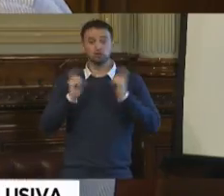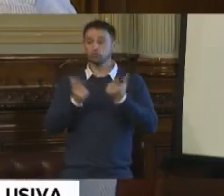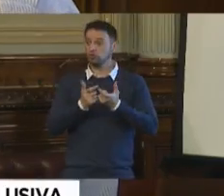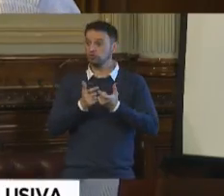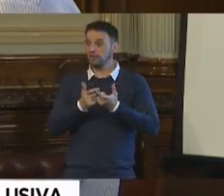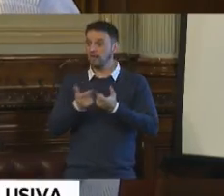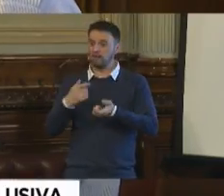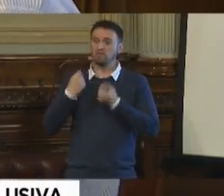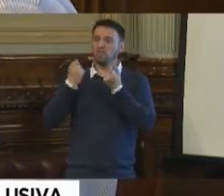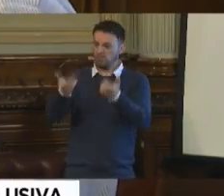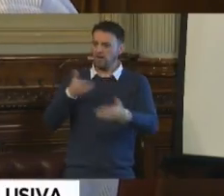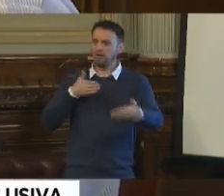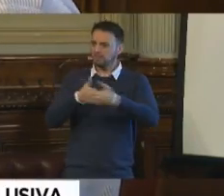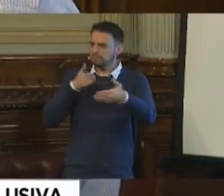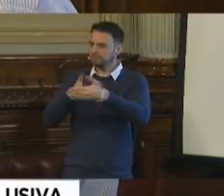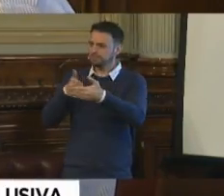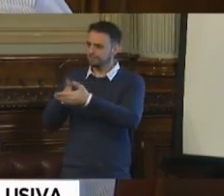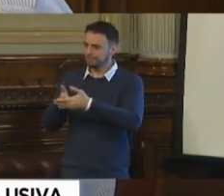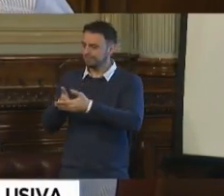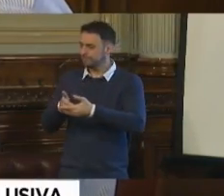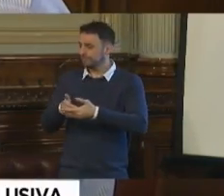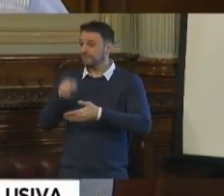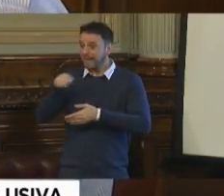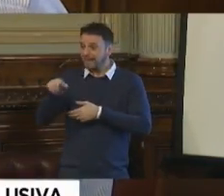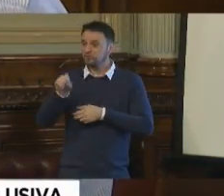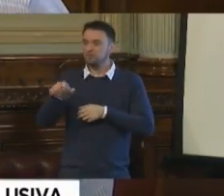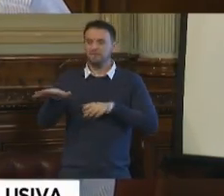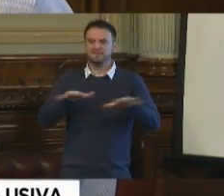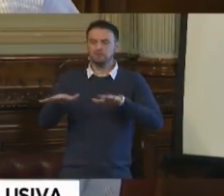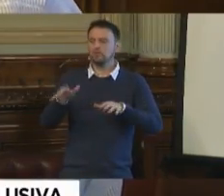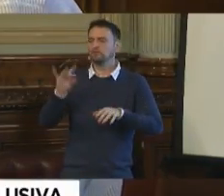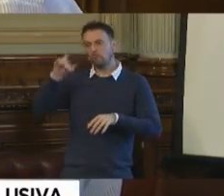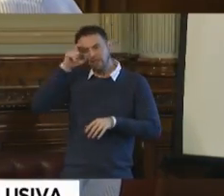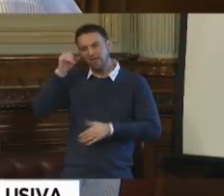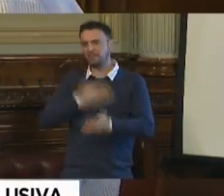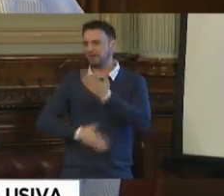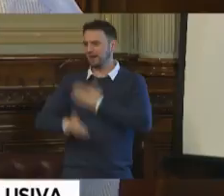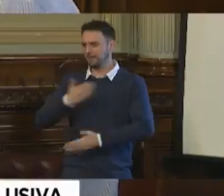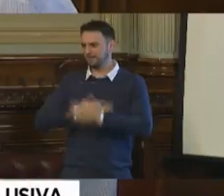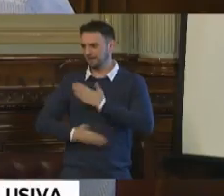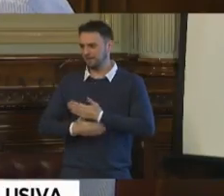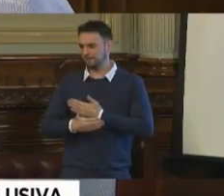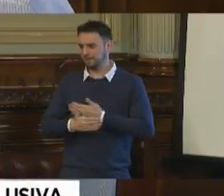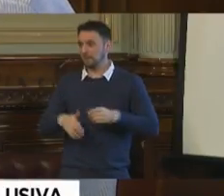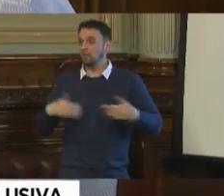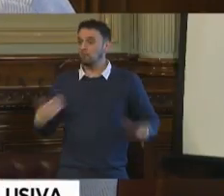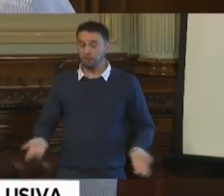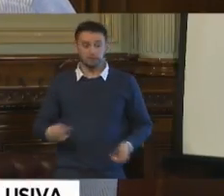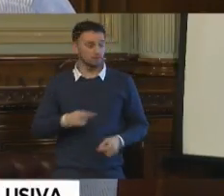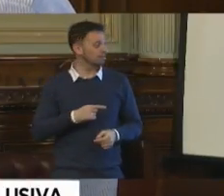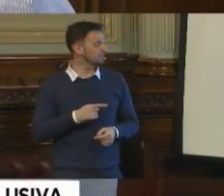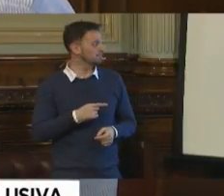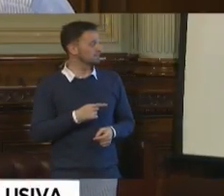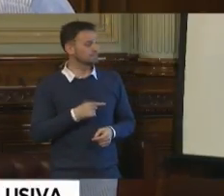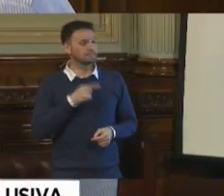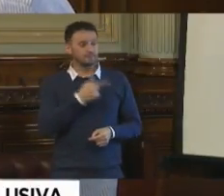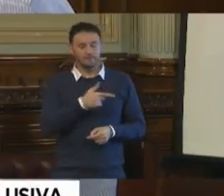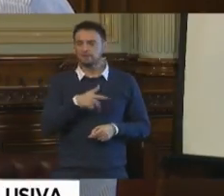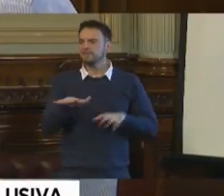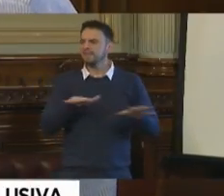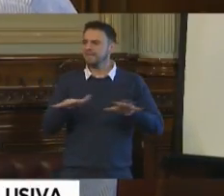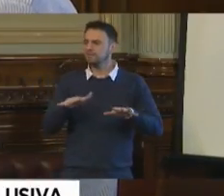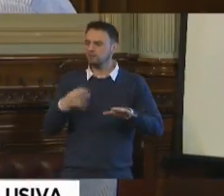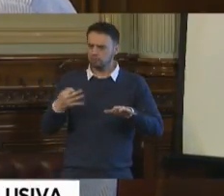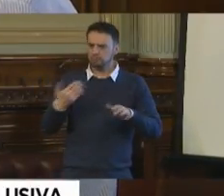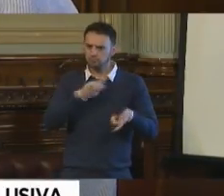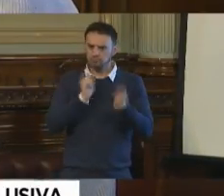le oponen en esa situación eso es lo que llamamos la situación de discapacidad por lo tanto es una